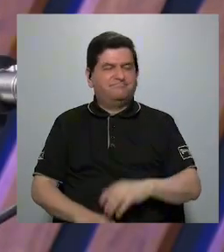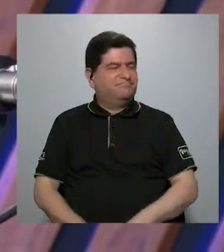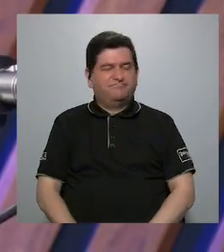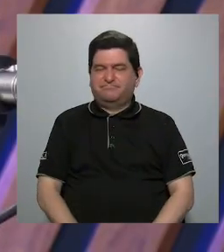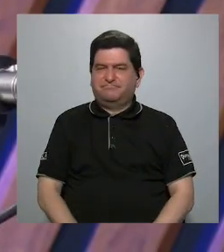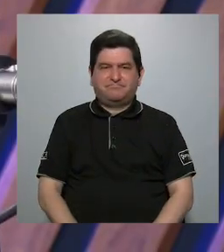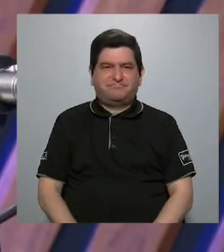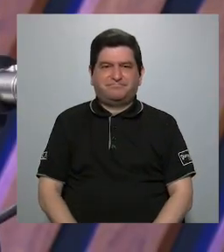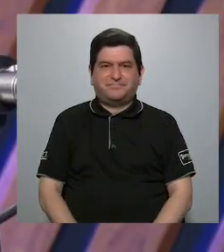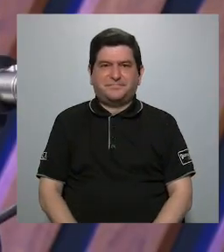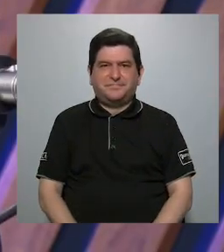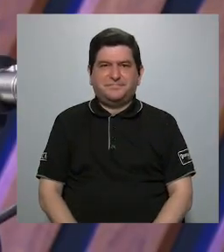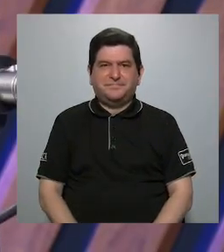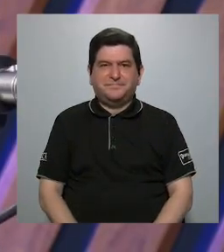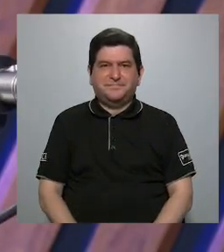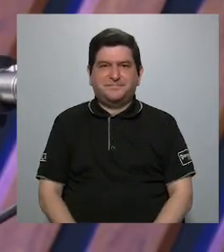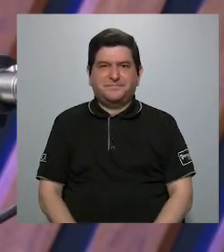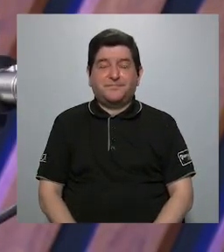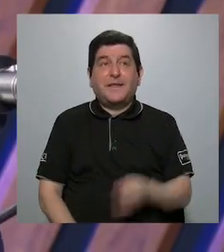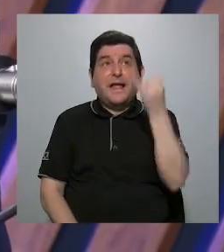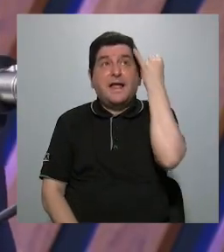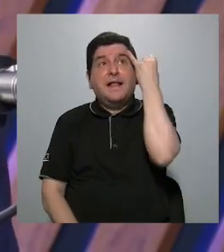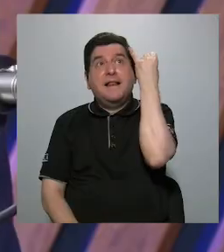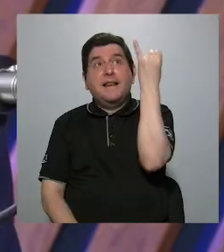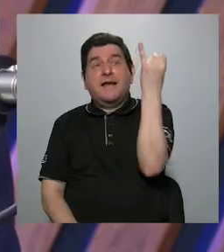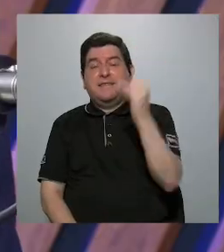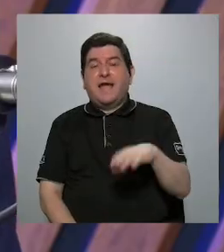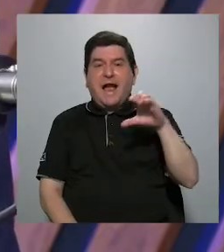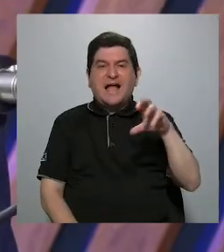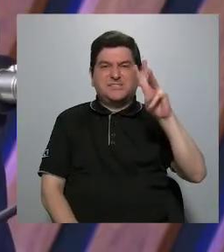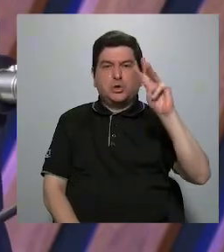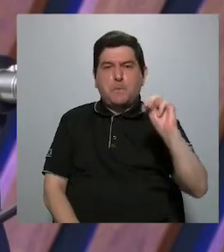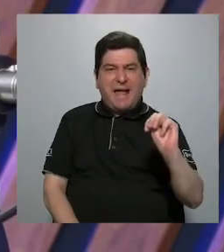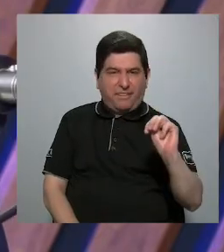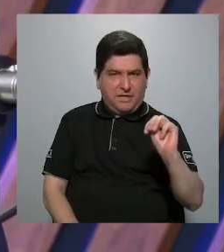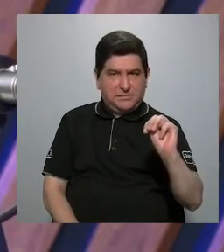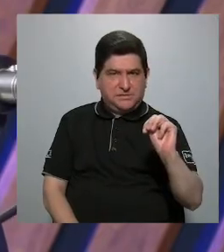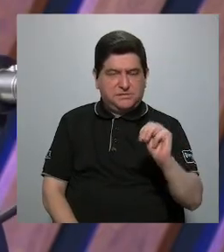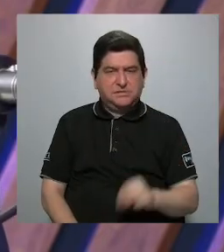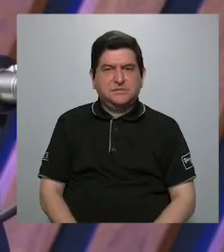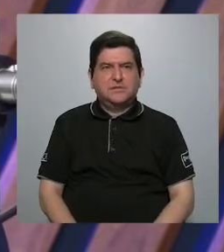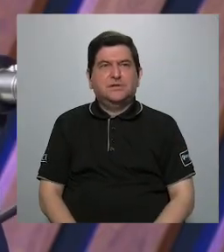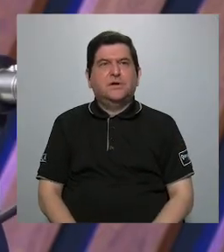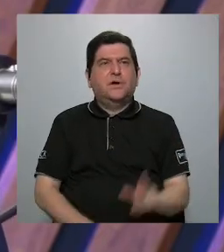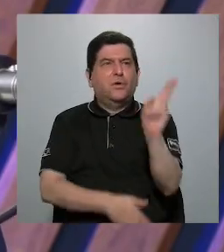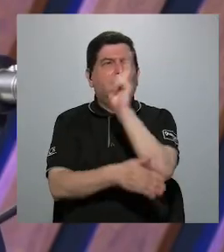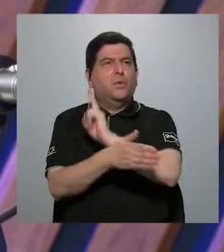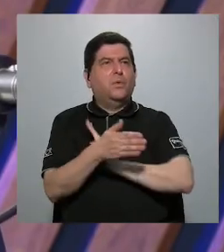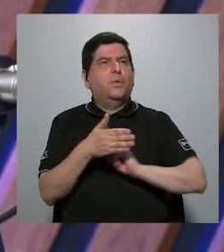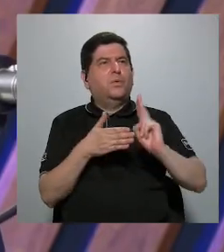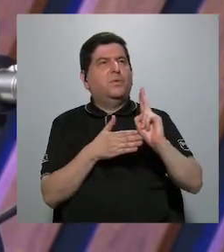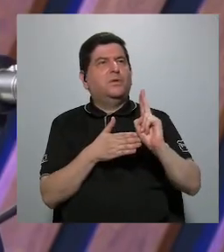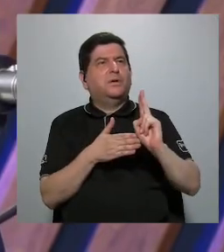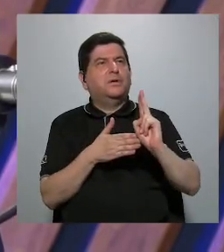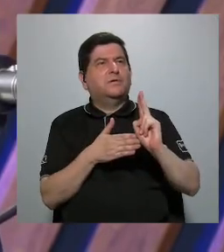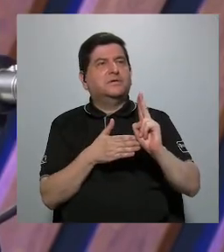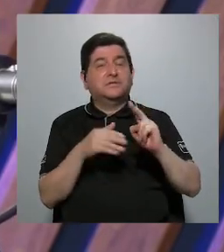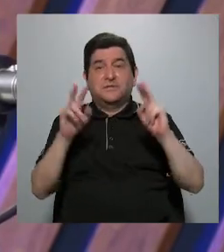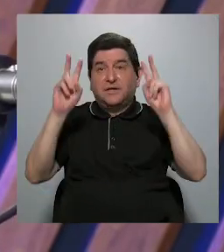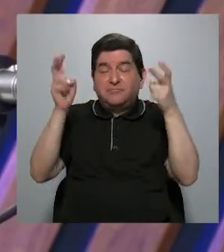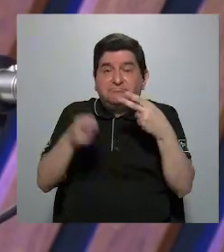universidades. Y entonces, la idea que tiene Castro Madrid es más de una